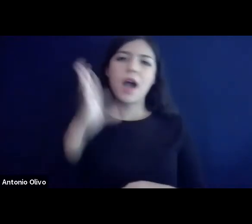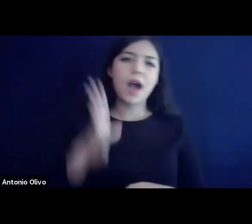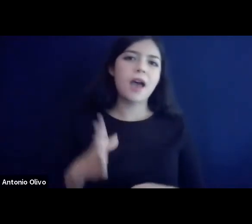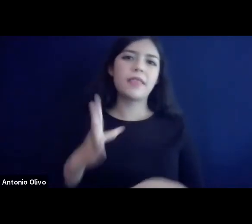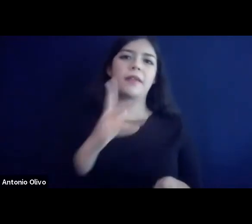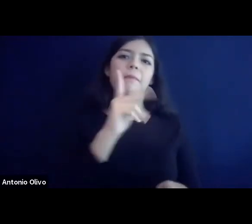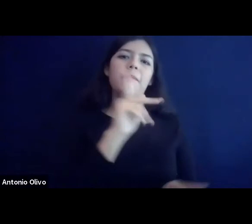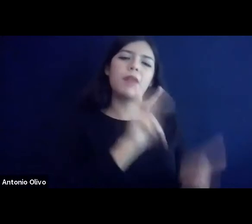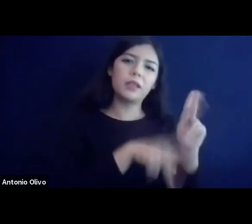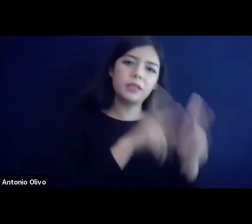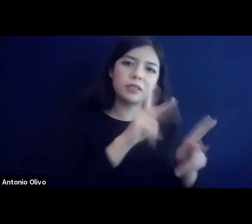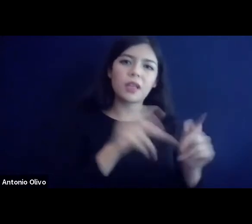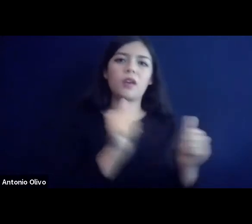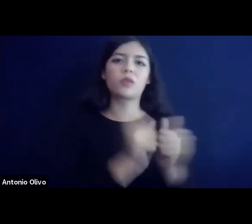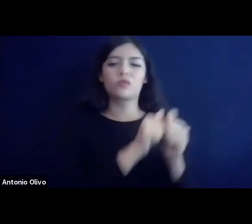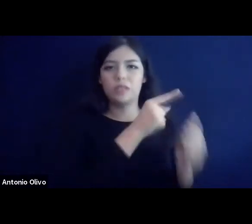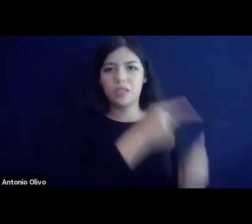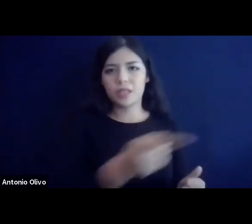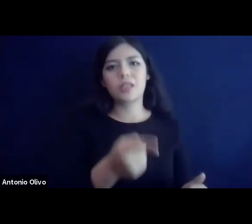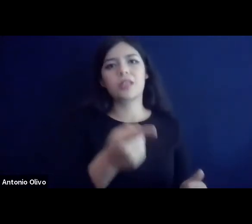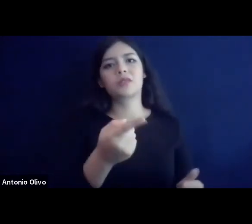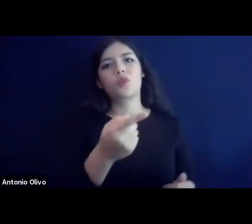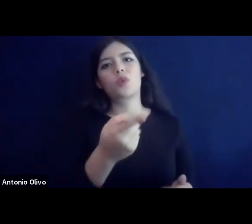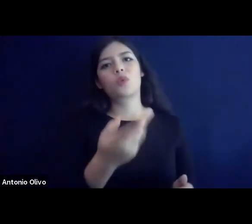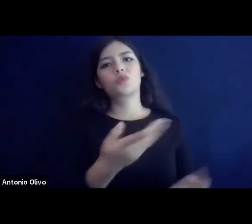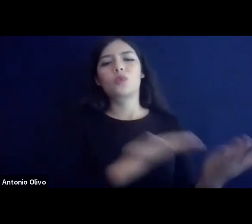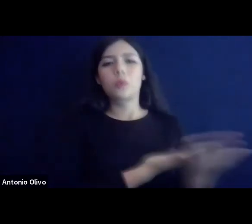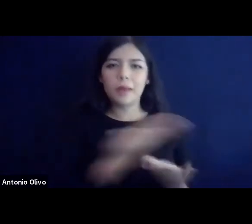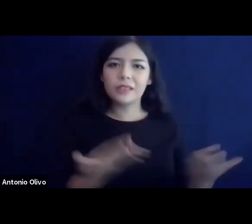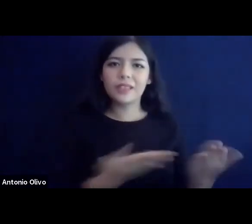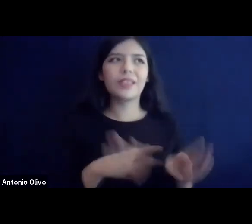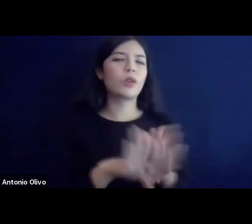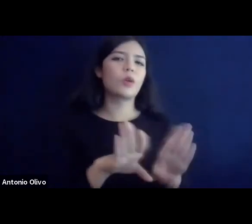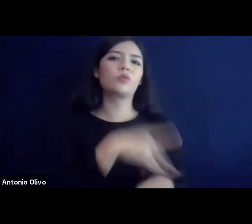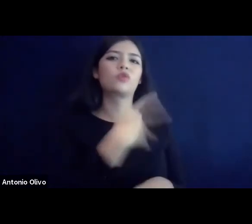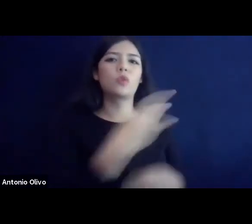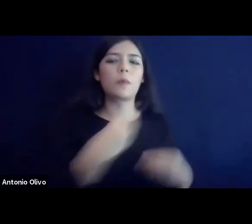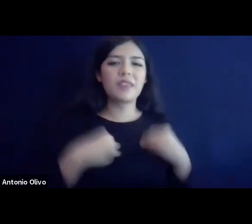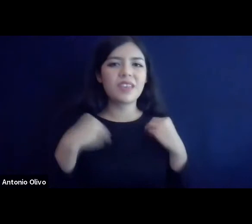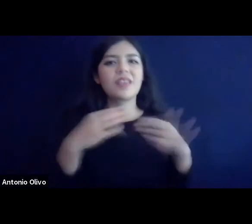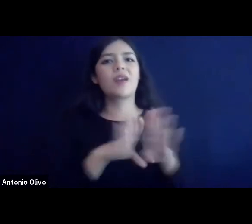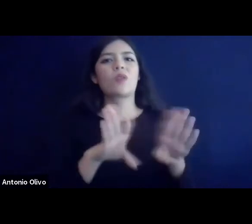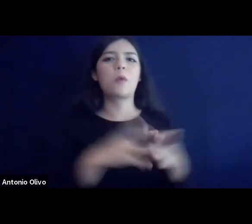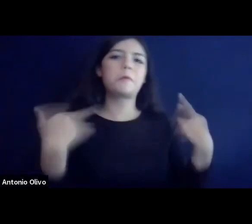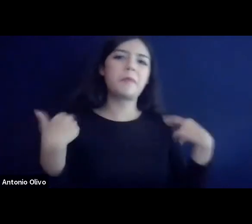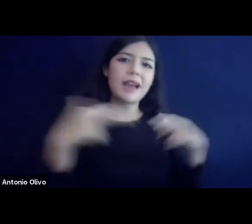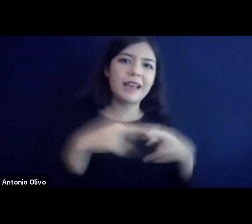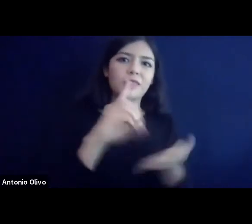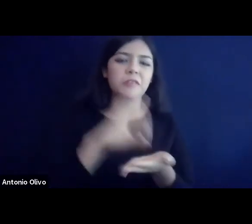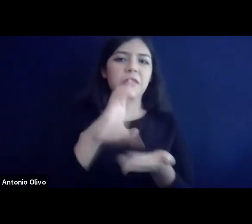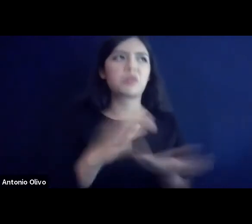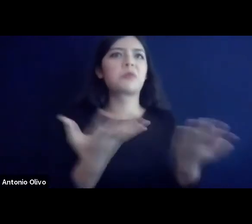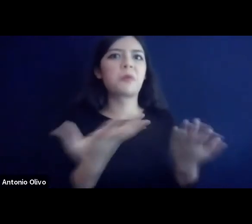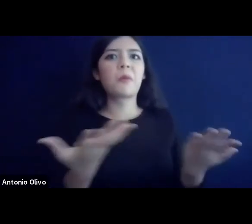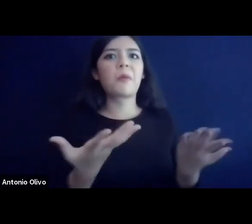empezar a también tratar el tema de los trabajadores, de toda la demás comunidad universitaria, los